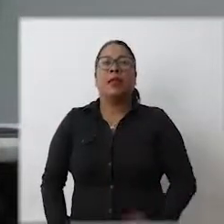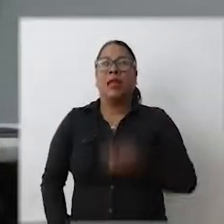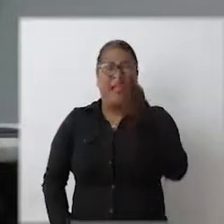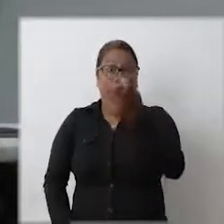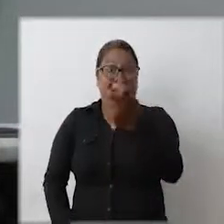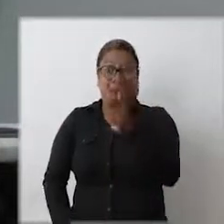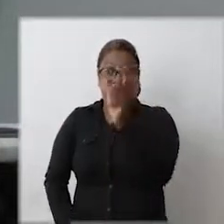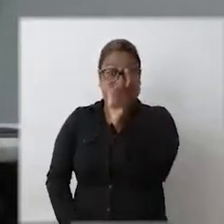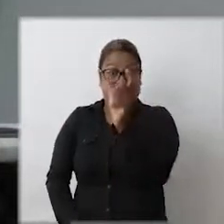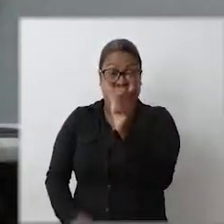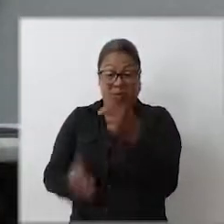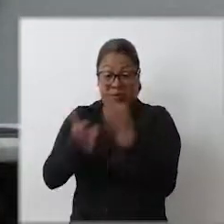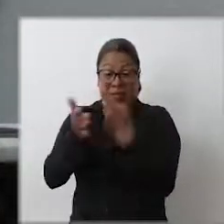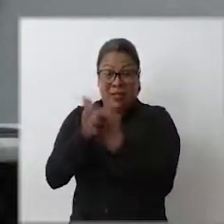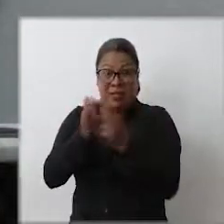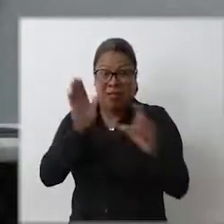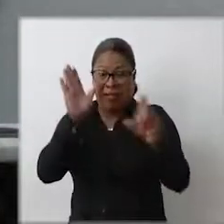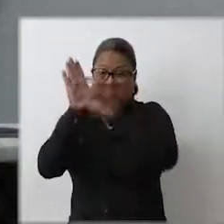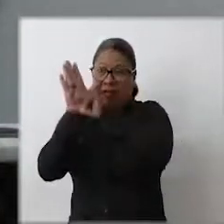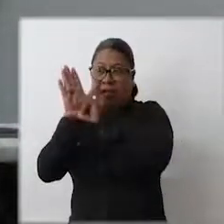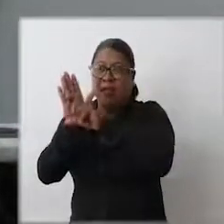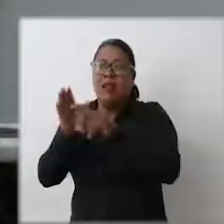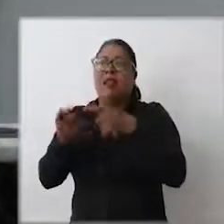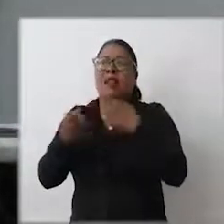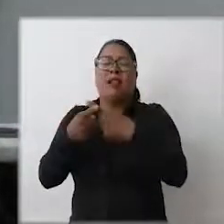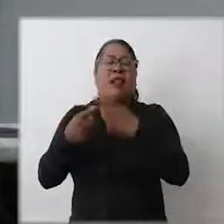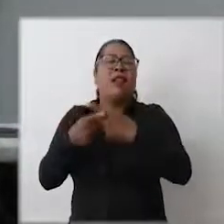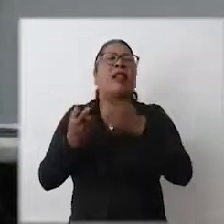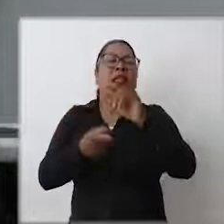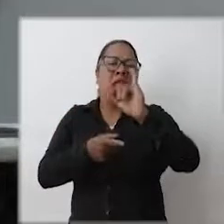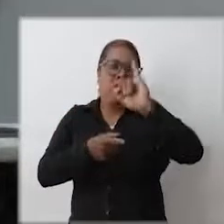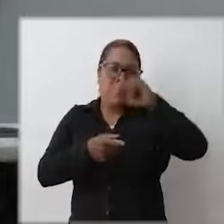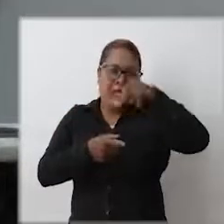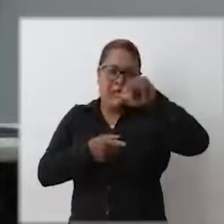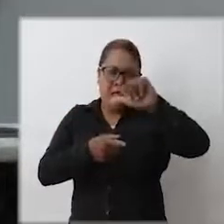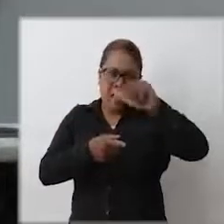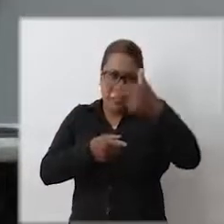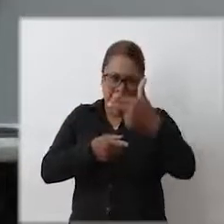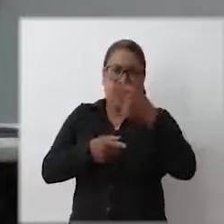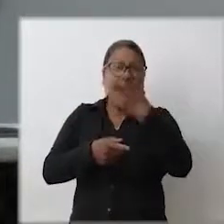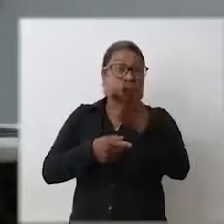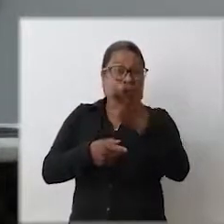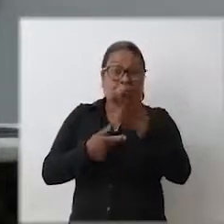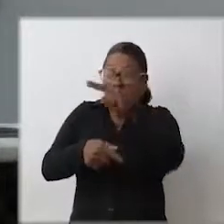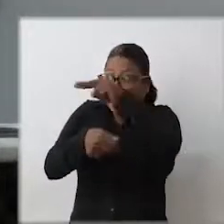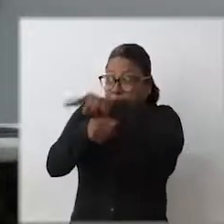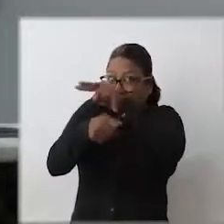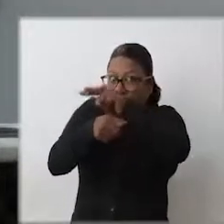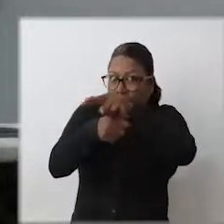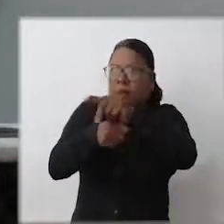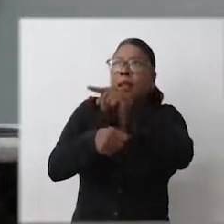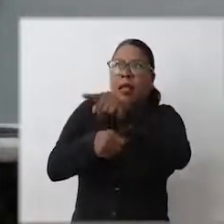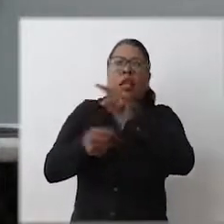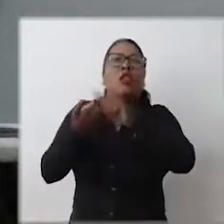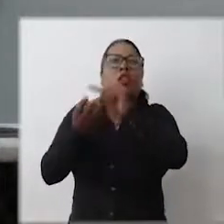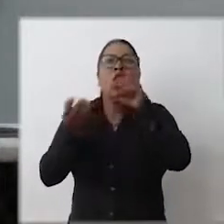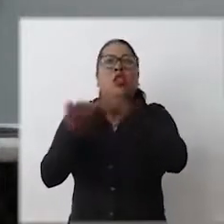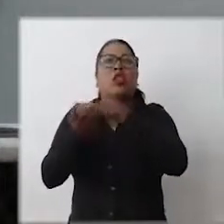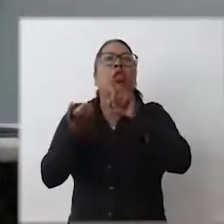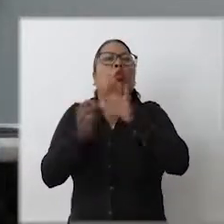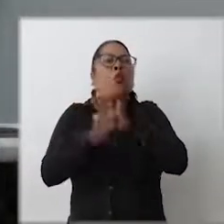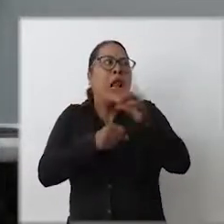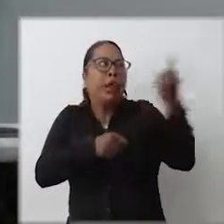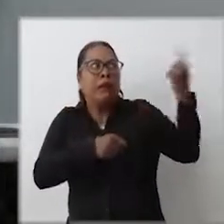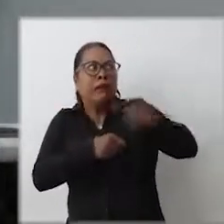invitados produjeron paisajes sonoros con la descripción de cada edificio. Para acceder a los audios se escanearon